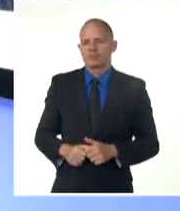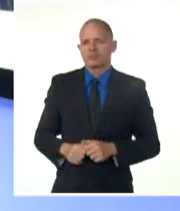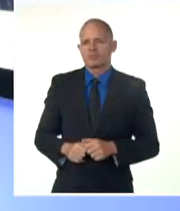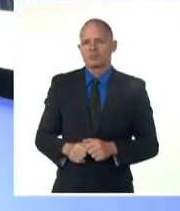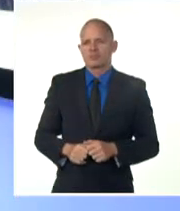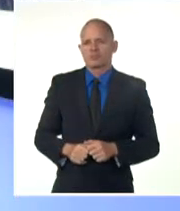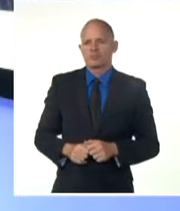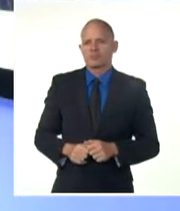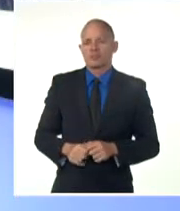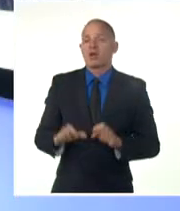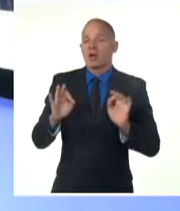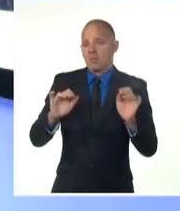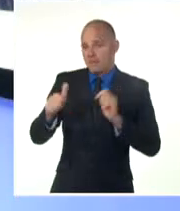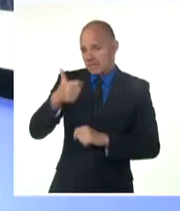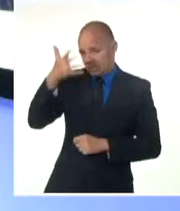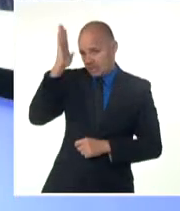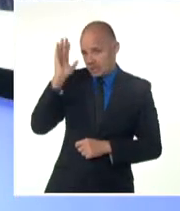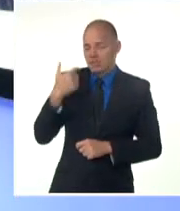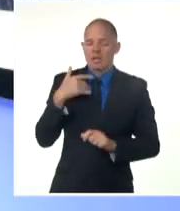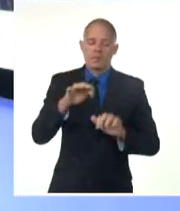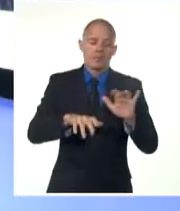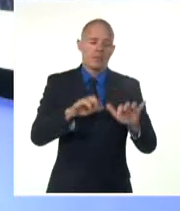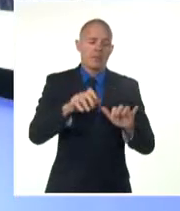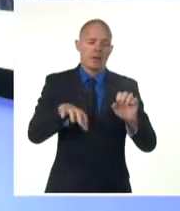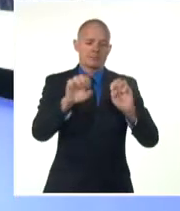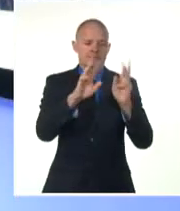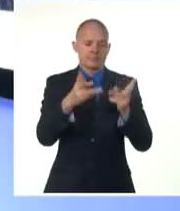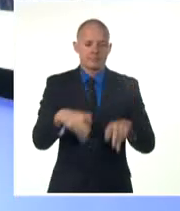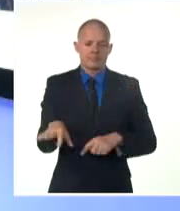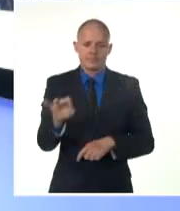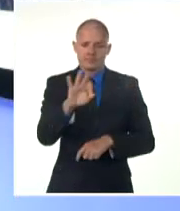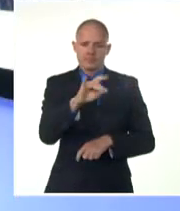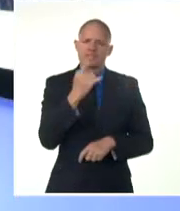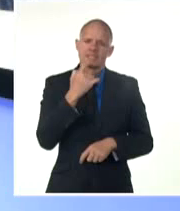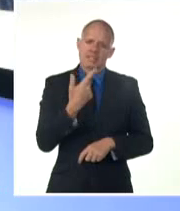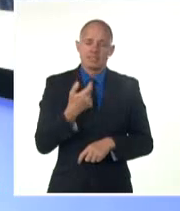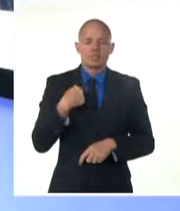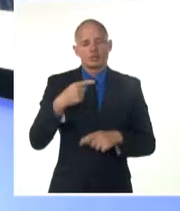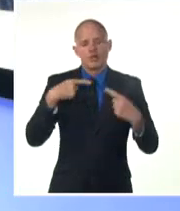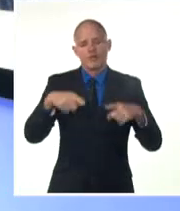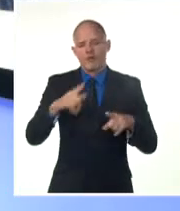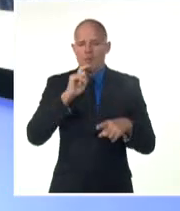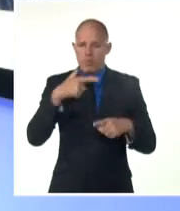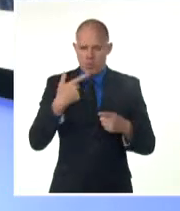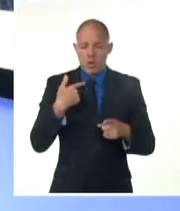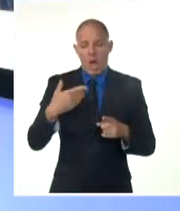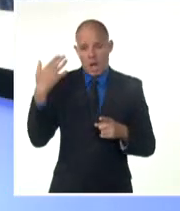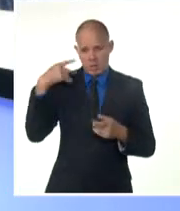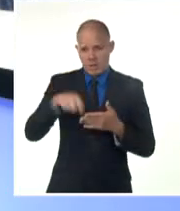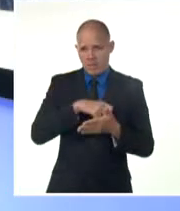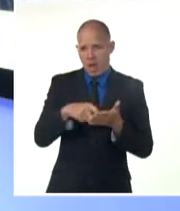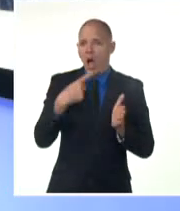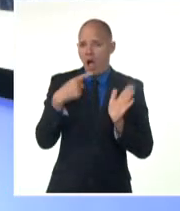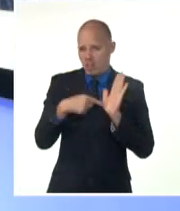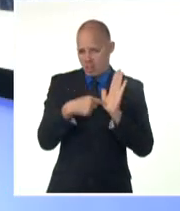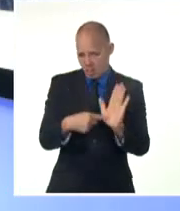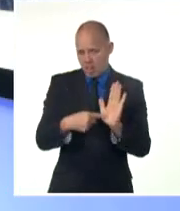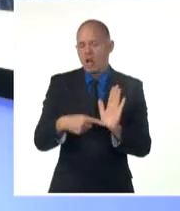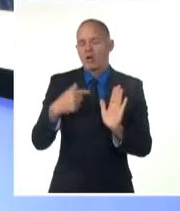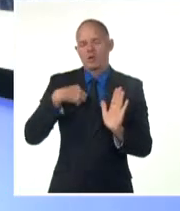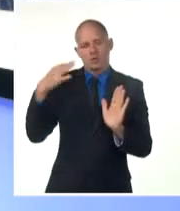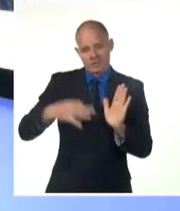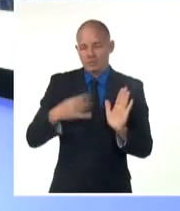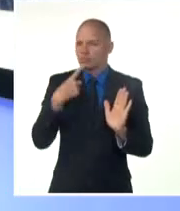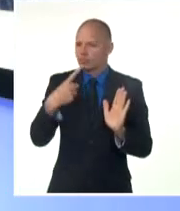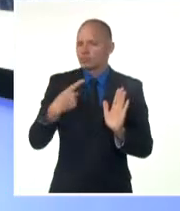su cuenta en Twitter, el mandatario informó que se dirigía hacia ese territorio para cumplir con la palabra empeñada. Cada mes regresaremos para